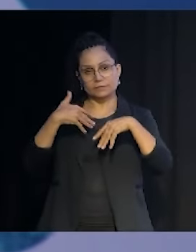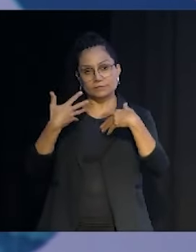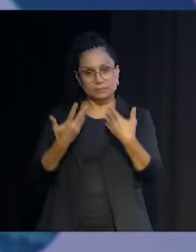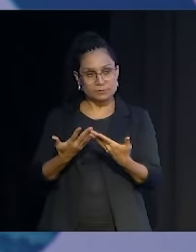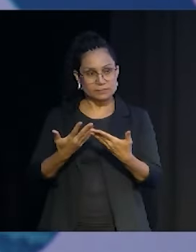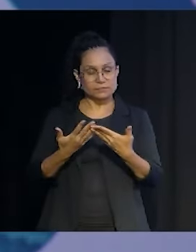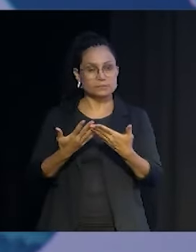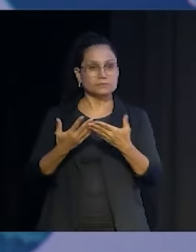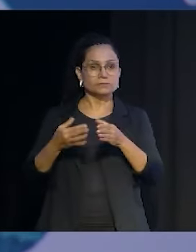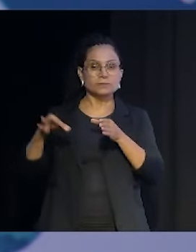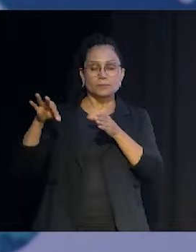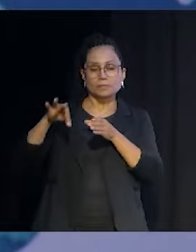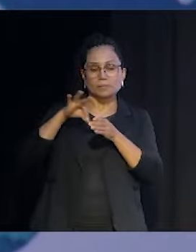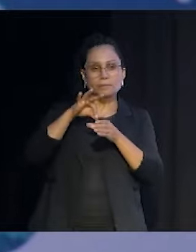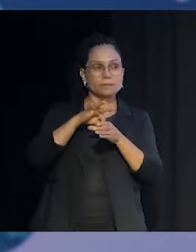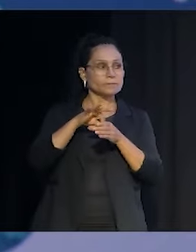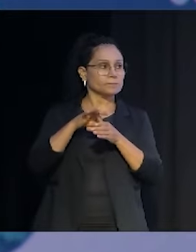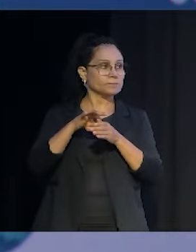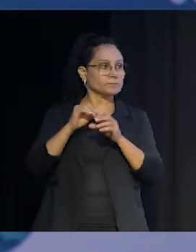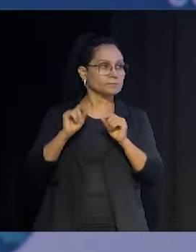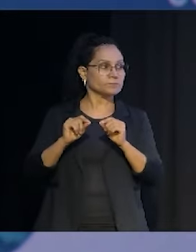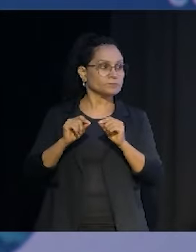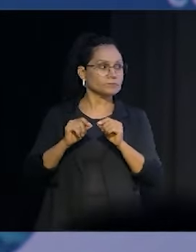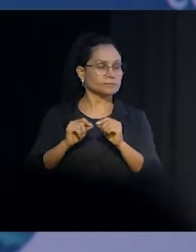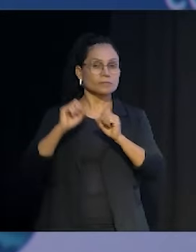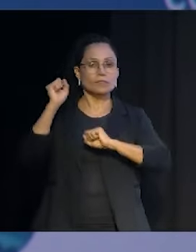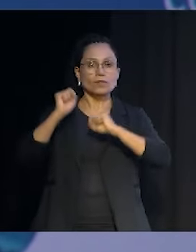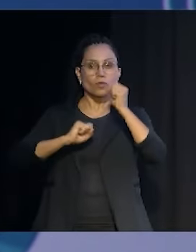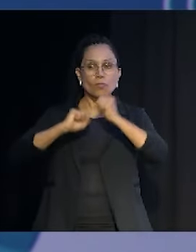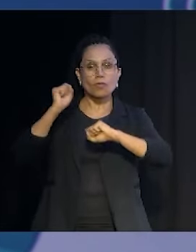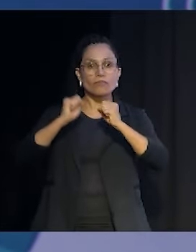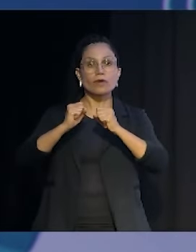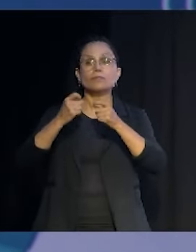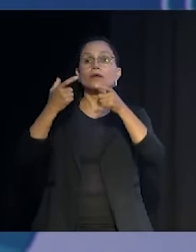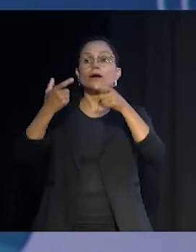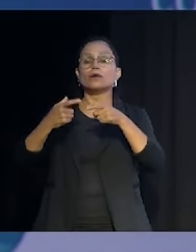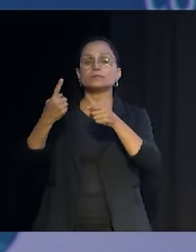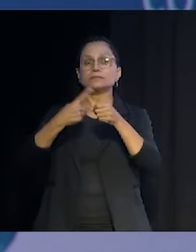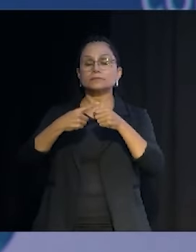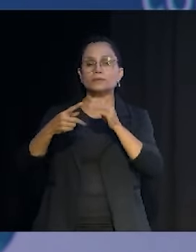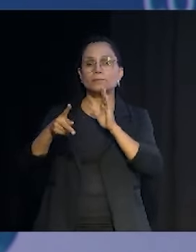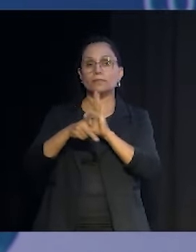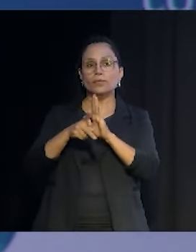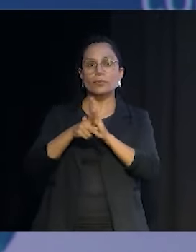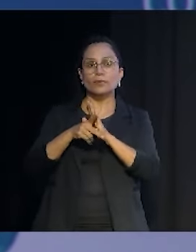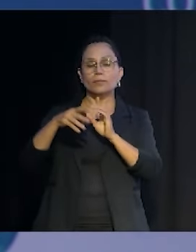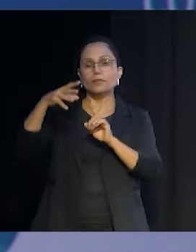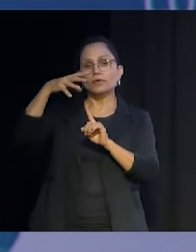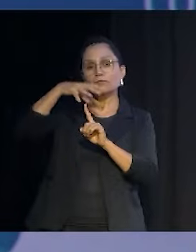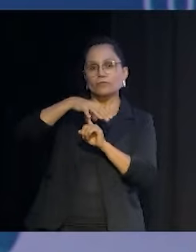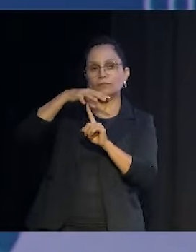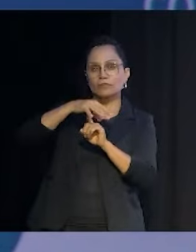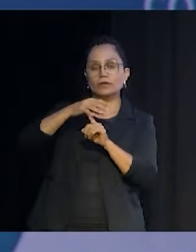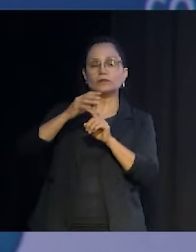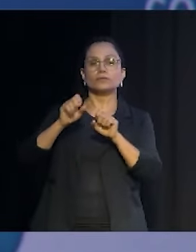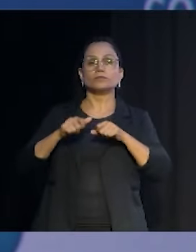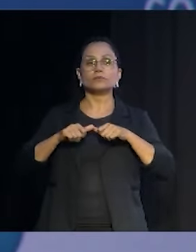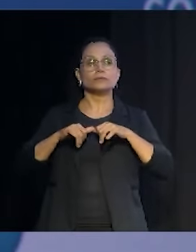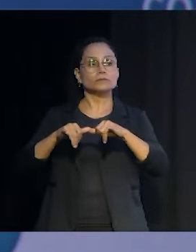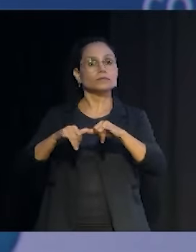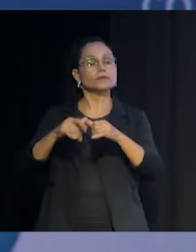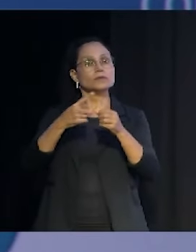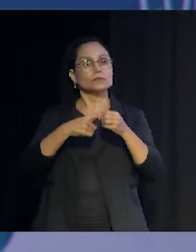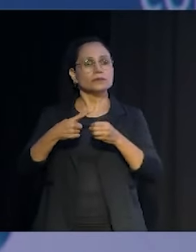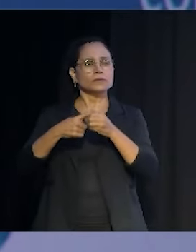Y servicios, insumos, iba para dónde mi producción, a la fábrica. ¿Dónde es la fábrica? En la ciudad. Pero una